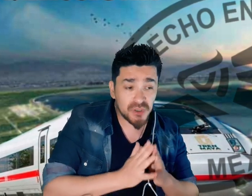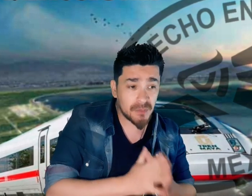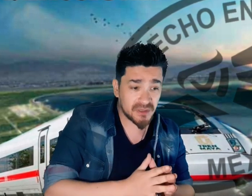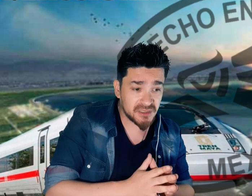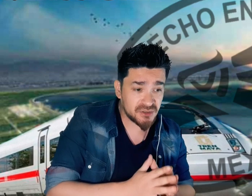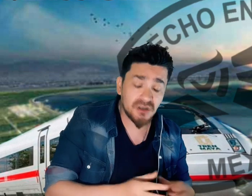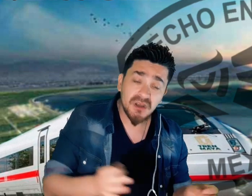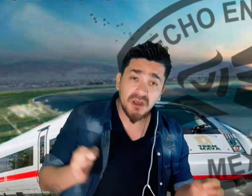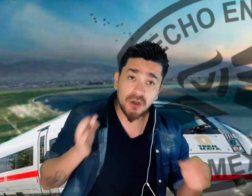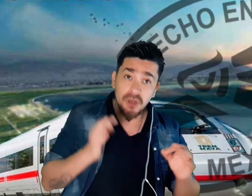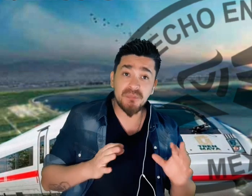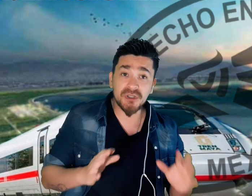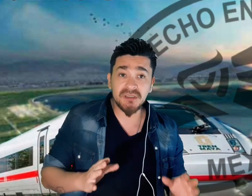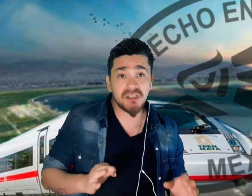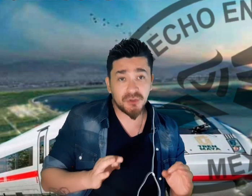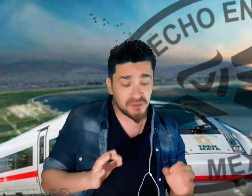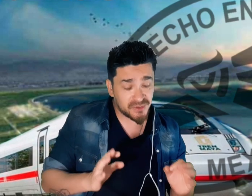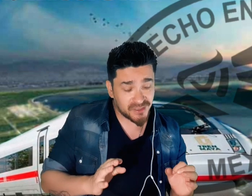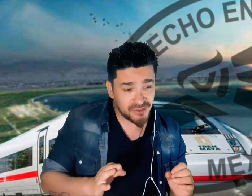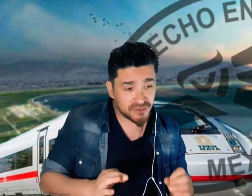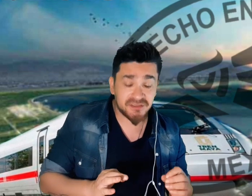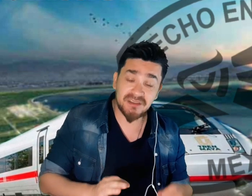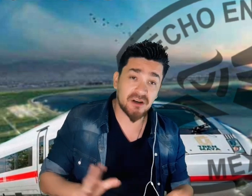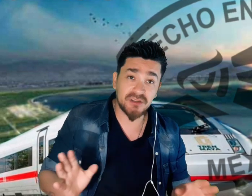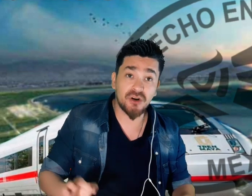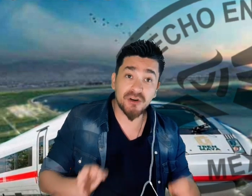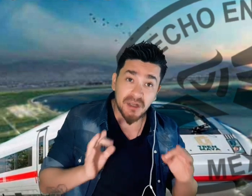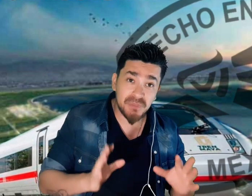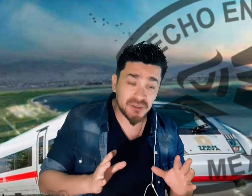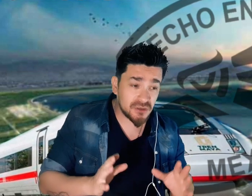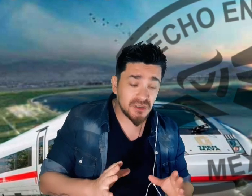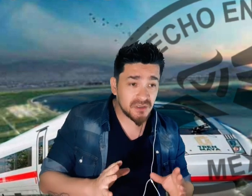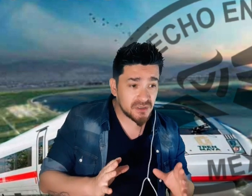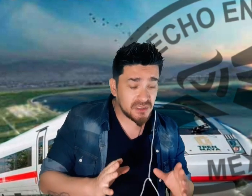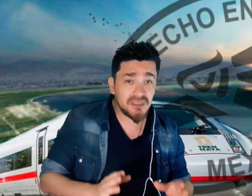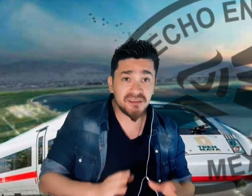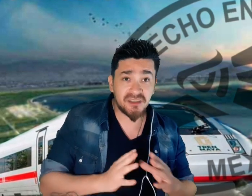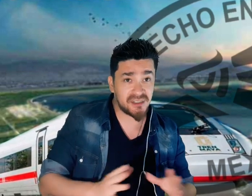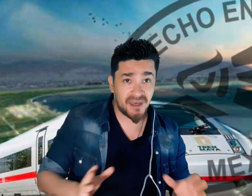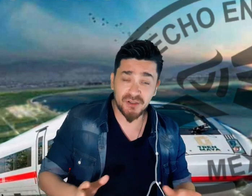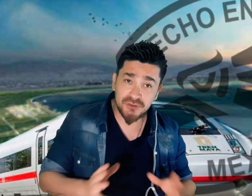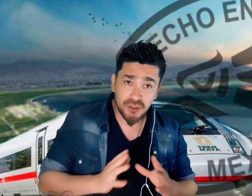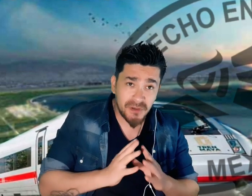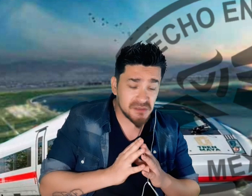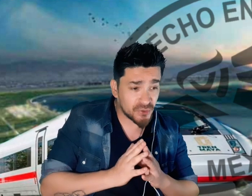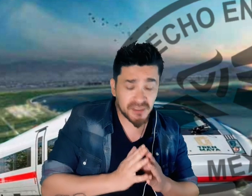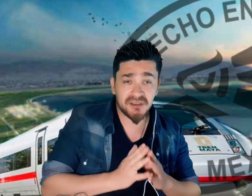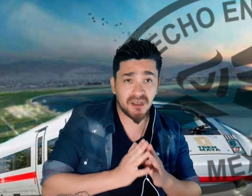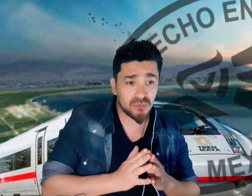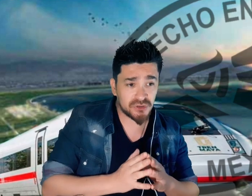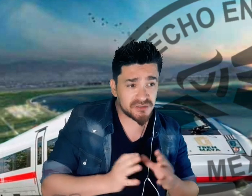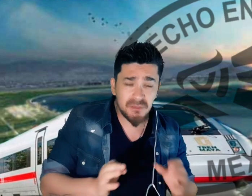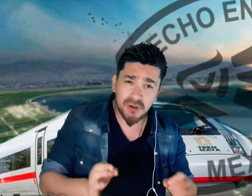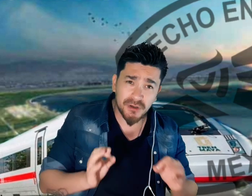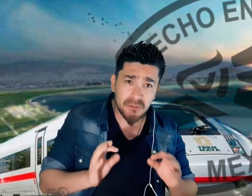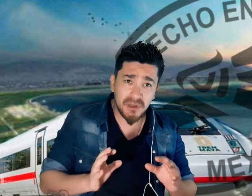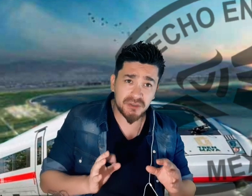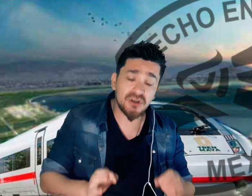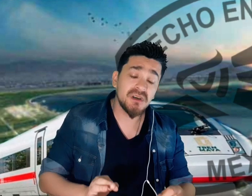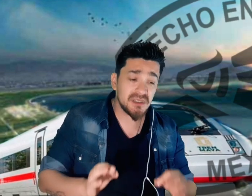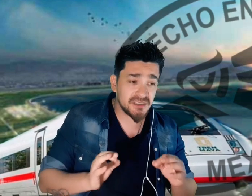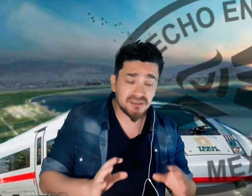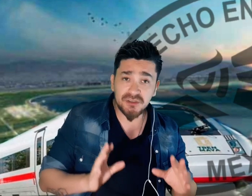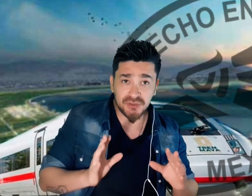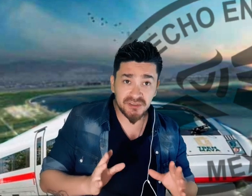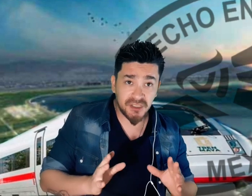día voy aprendiendo. Lo importante, como siempre les digo, es hacer las cosas con respeto y sinceridad, ¿no? Eso es lo más importante del mundo. Siempre con